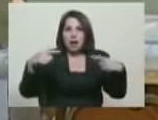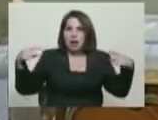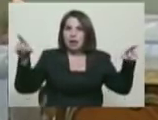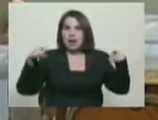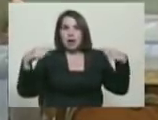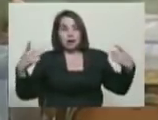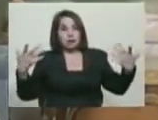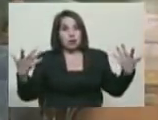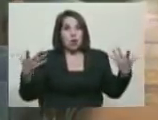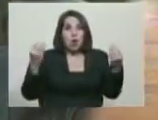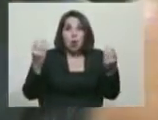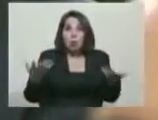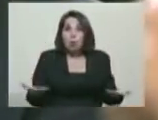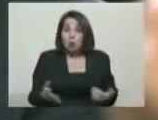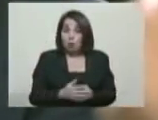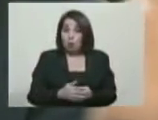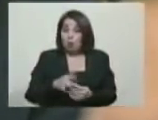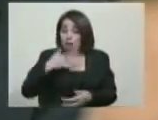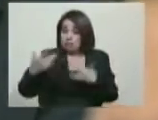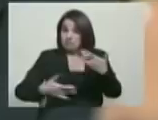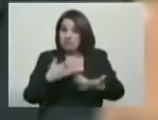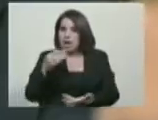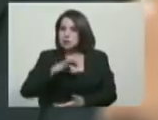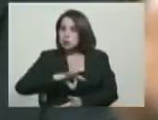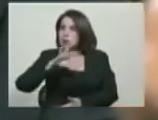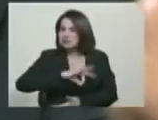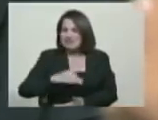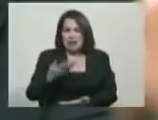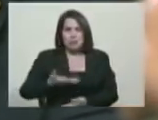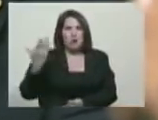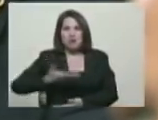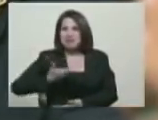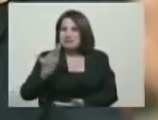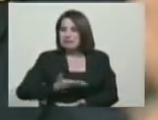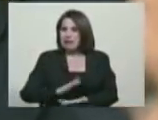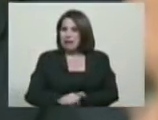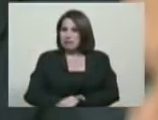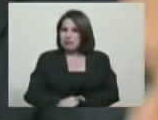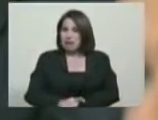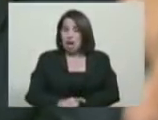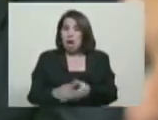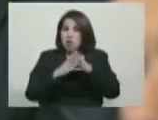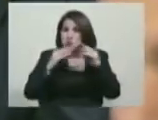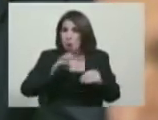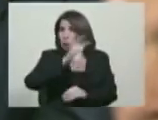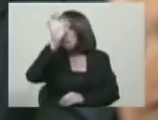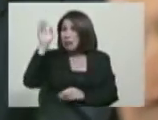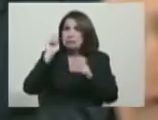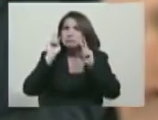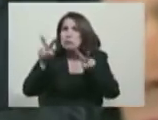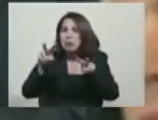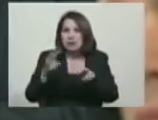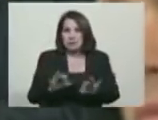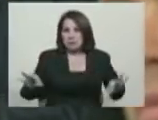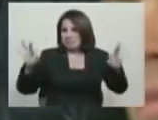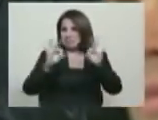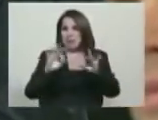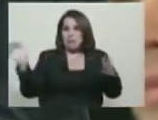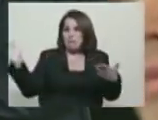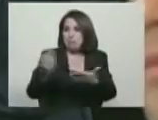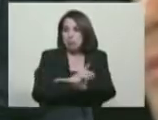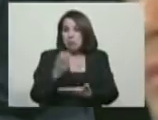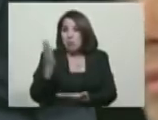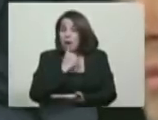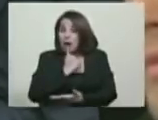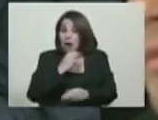actividad social. Es un paso importante, es una actividad social muy importante. No en todos los países puede ver ese tipo de... Esos